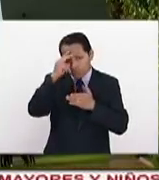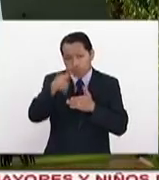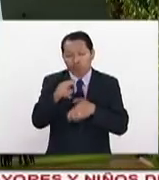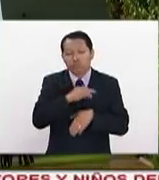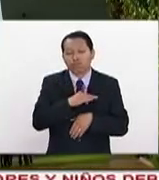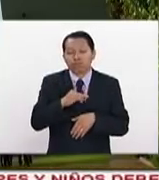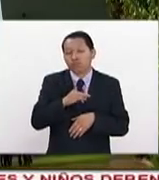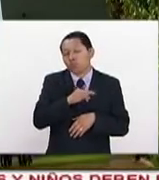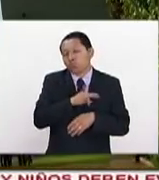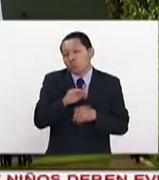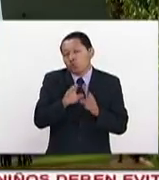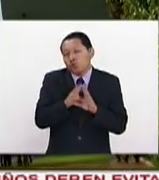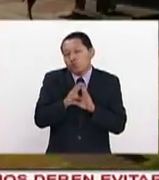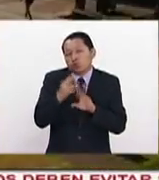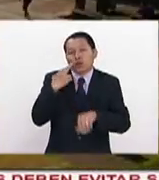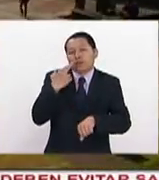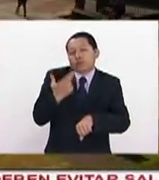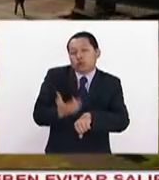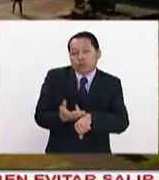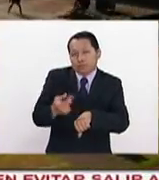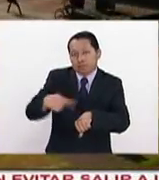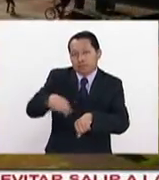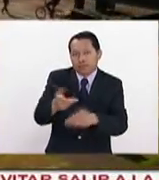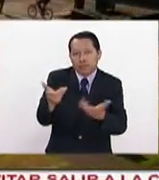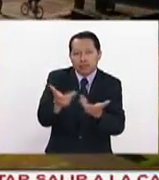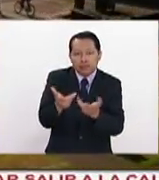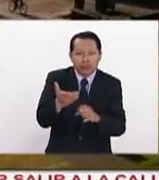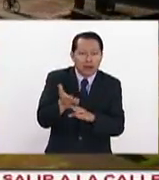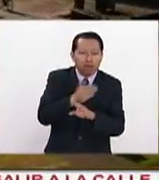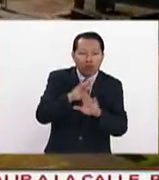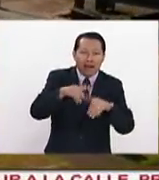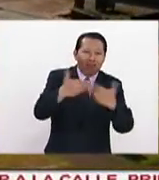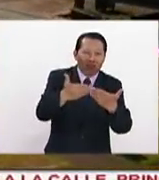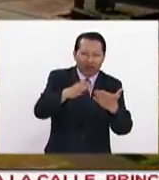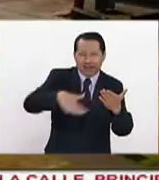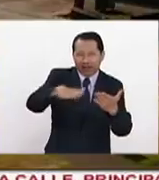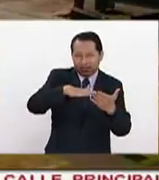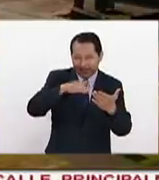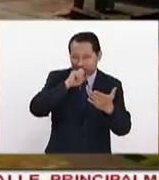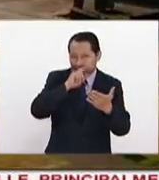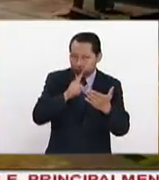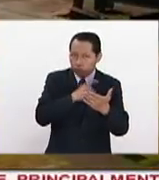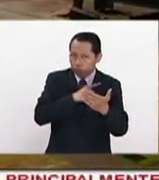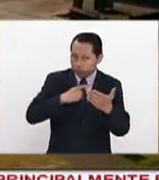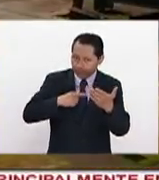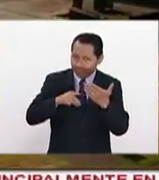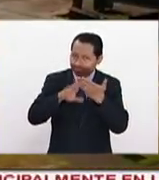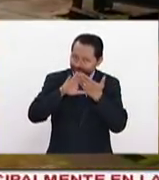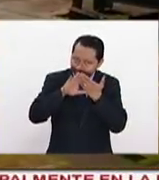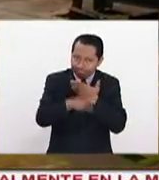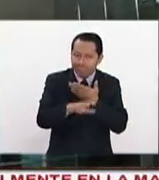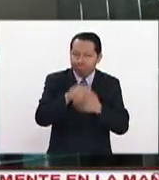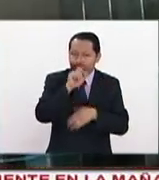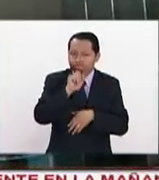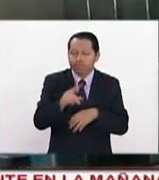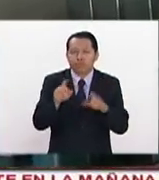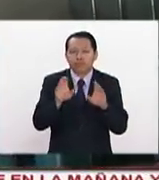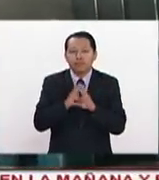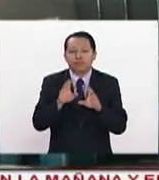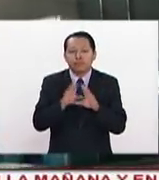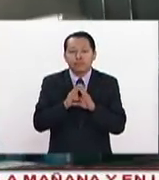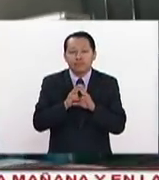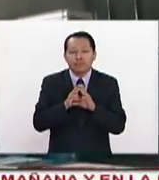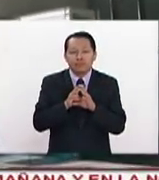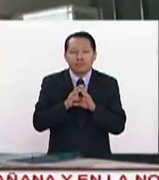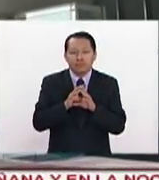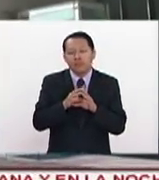de tomar su parte en prevenir desde fuera de Ciudad Universitaria el control y el combate